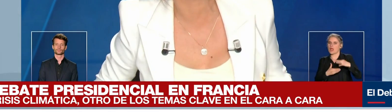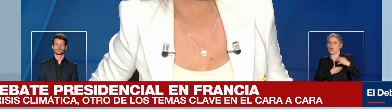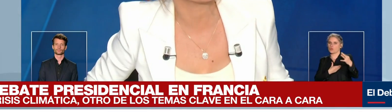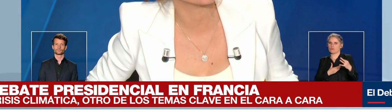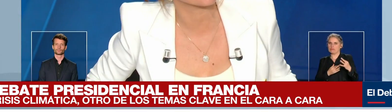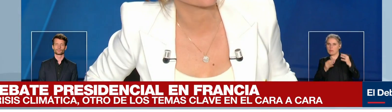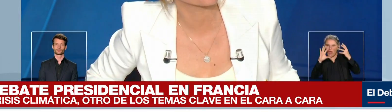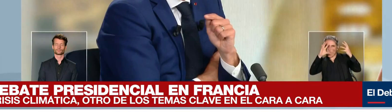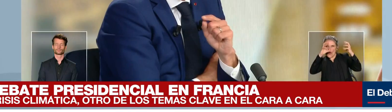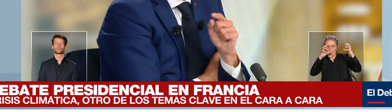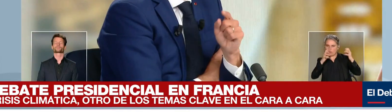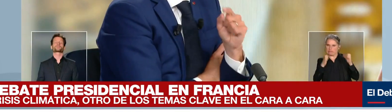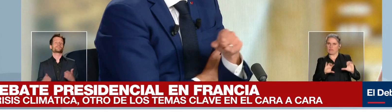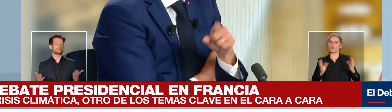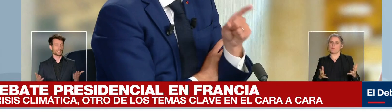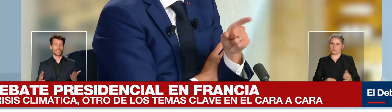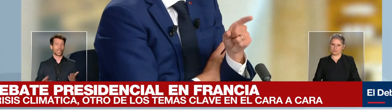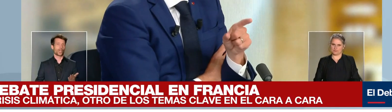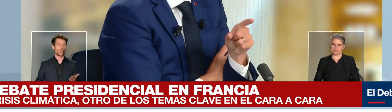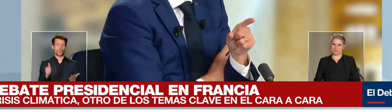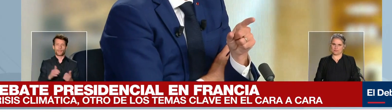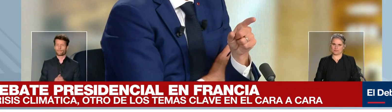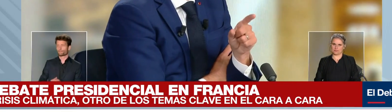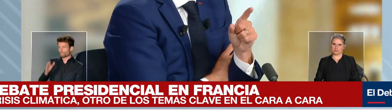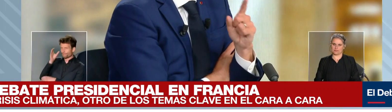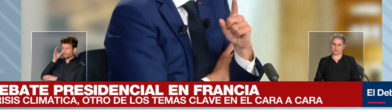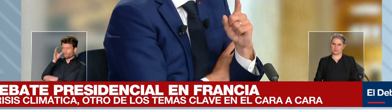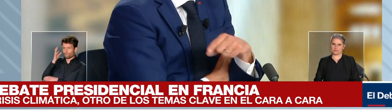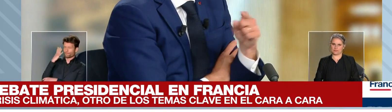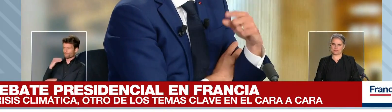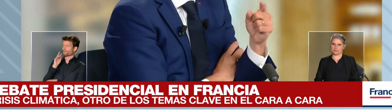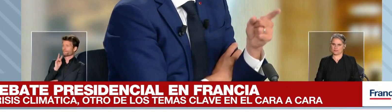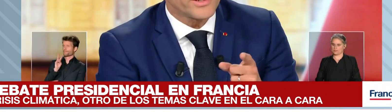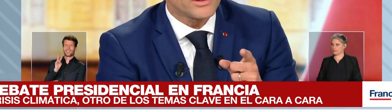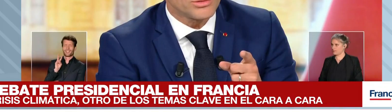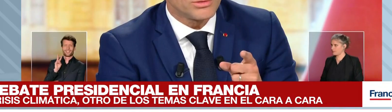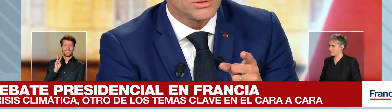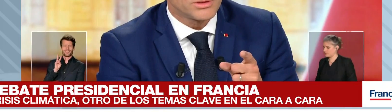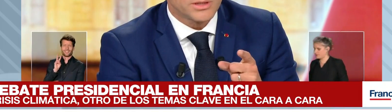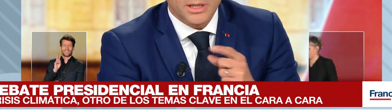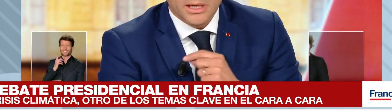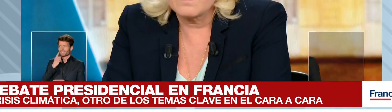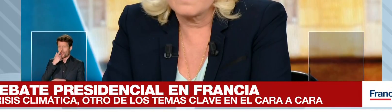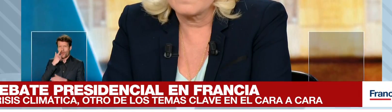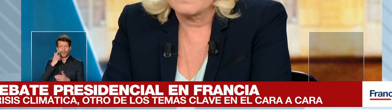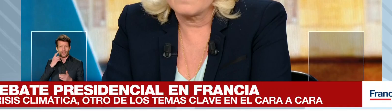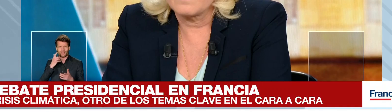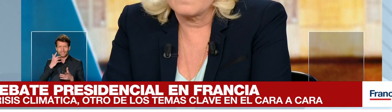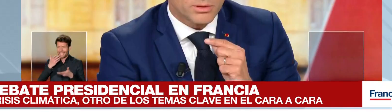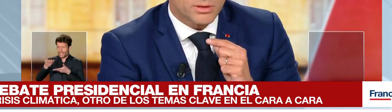si usted es reelegido, para luchar contra el calentamiento climático? Lo que es interesante al escucharla es la incoherencia de la conversación.